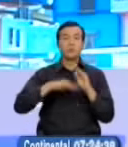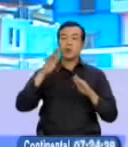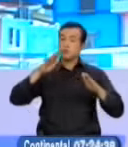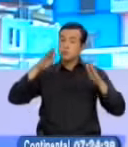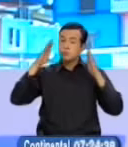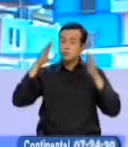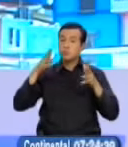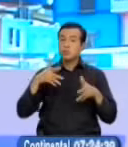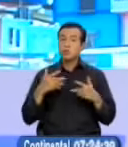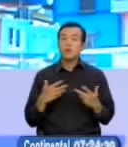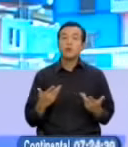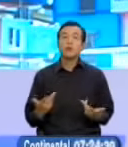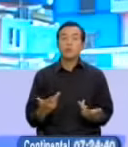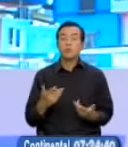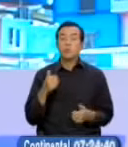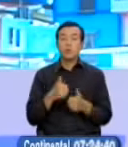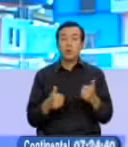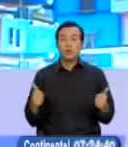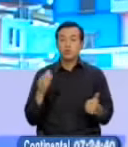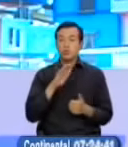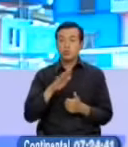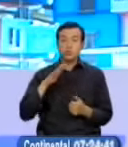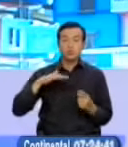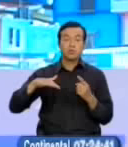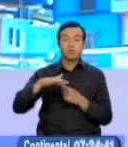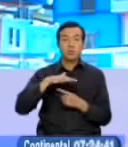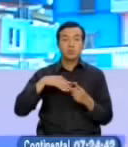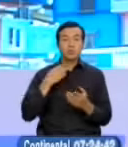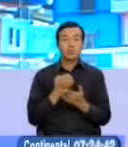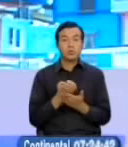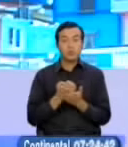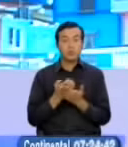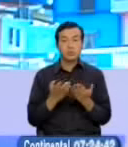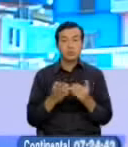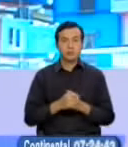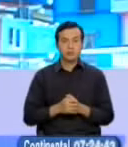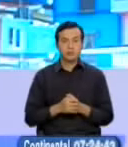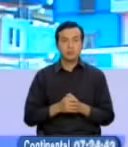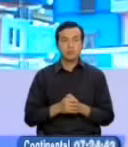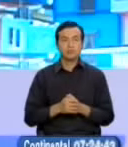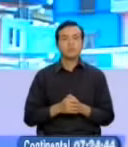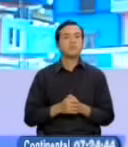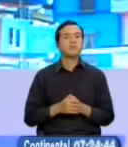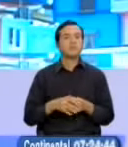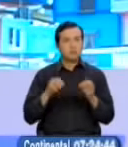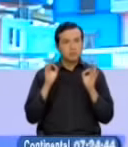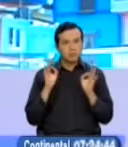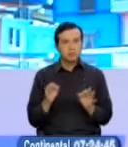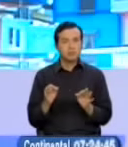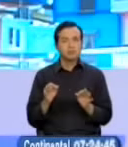atención a cómo resuelve el candidato la situación económica. Y en esa medida